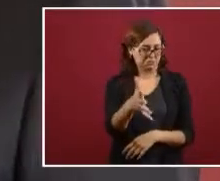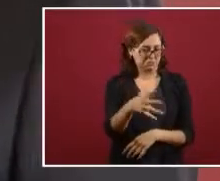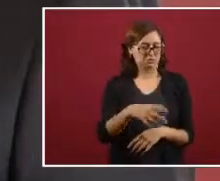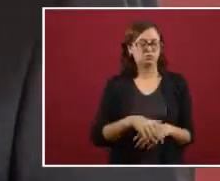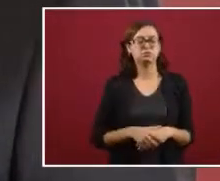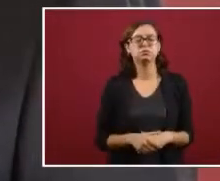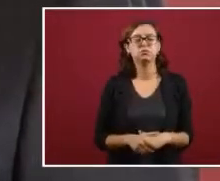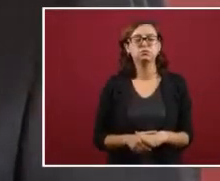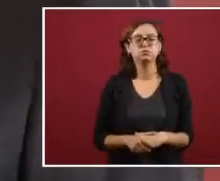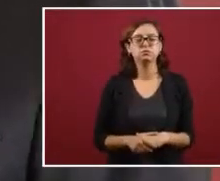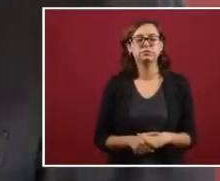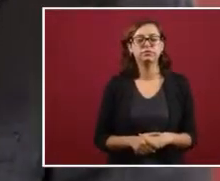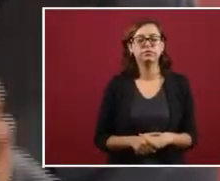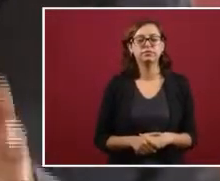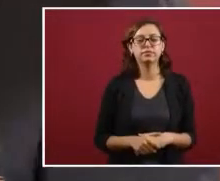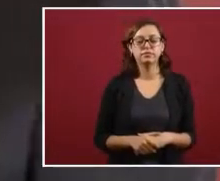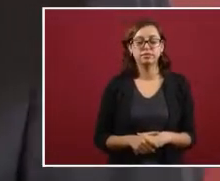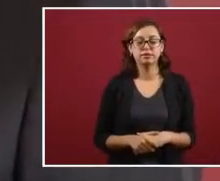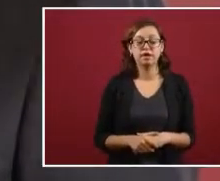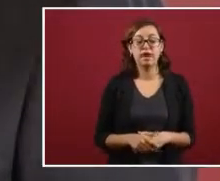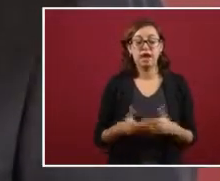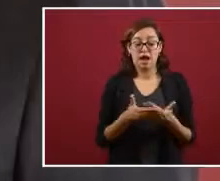aproximadamente. Y este año